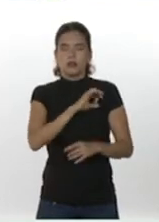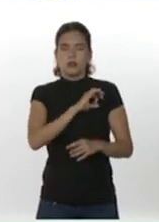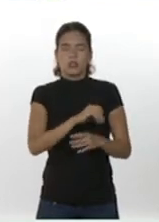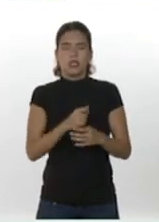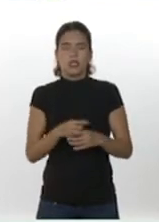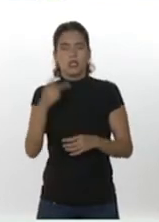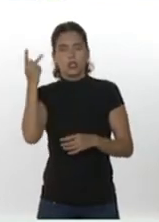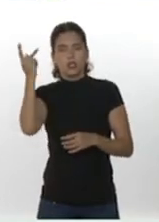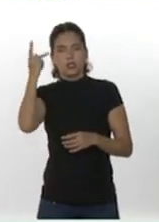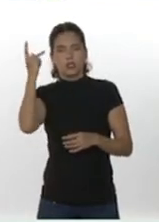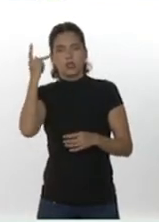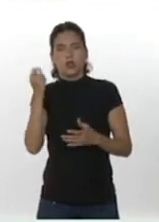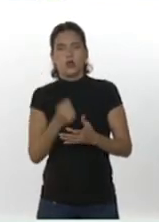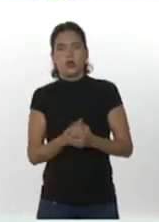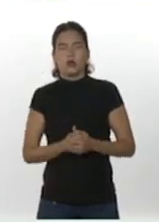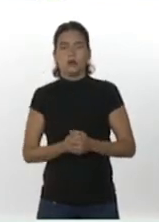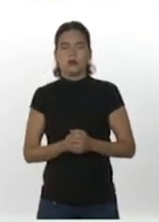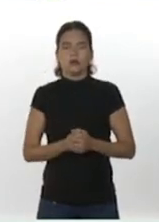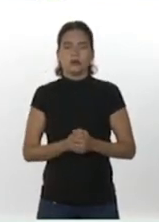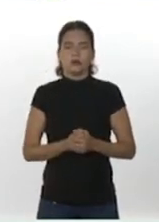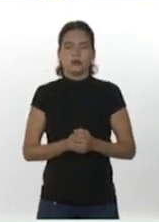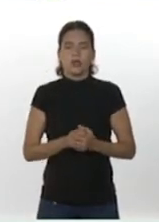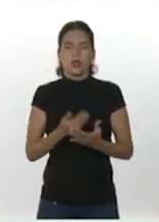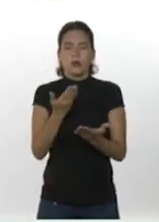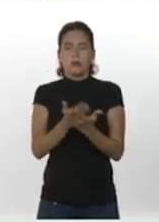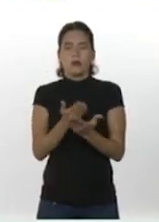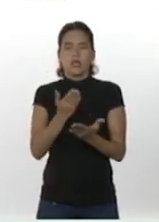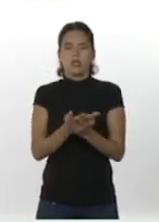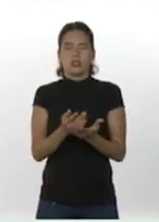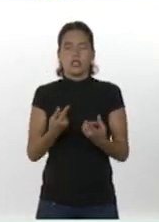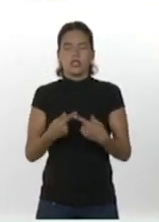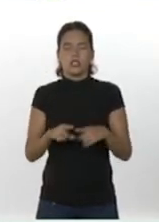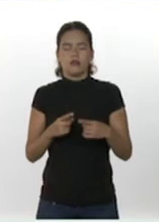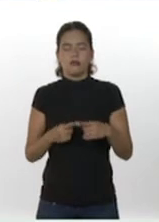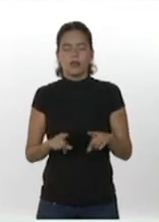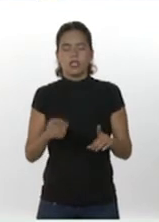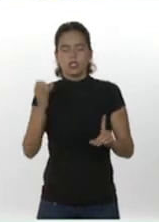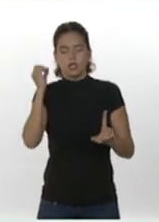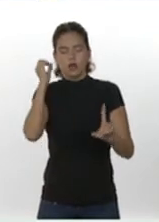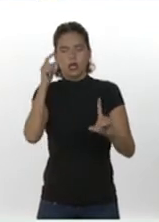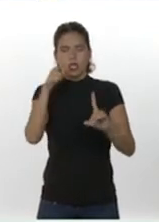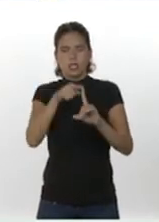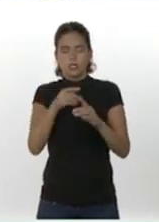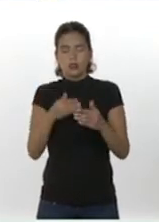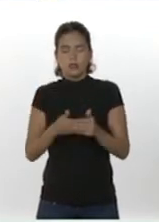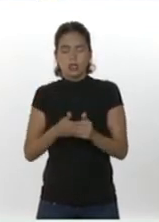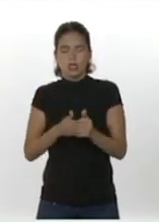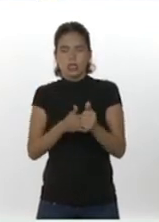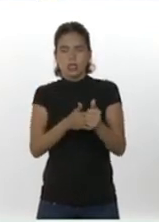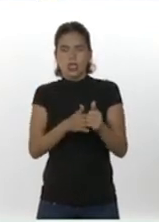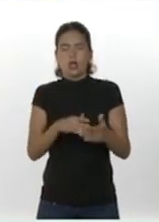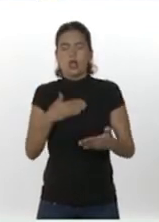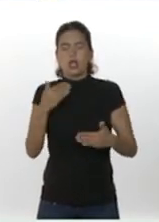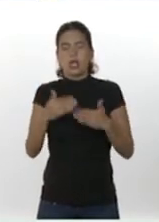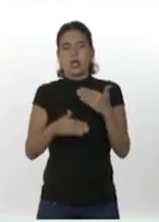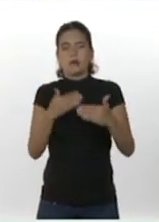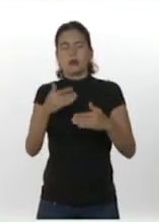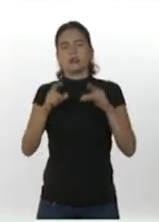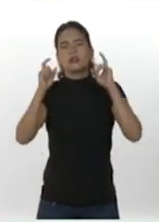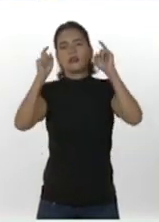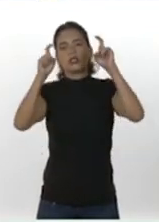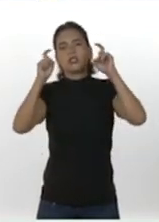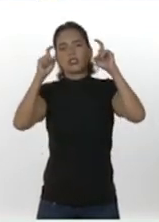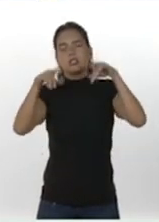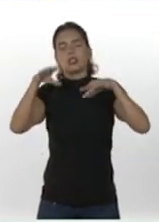los psicólogos, los instructores, plantean una serie de objetivos para guiar lo que es el proceso de enseñanza de aprendizaje